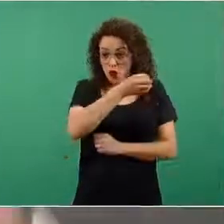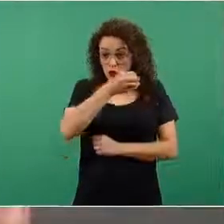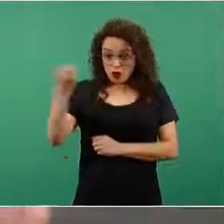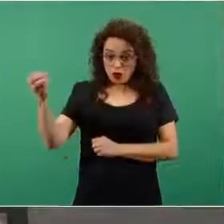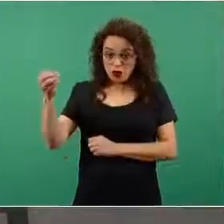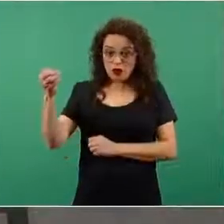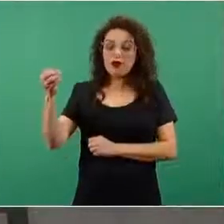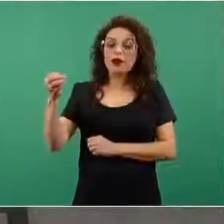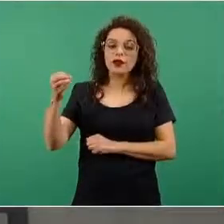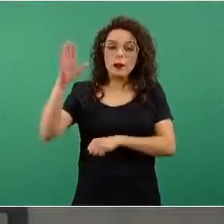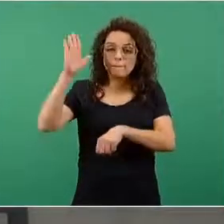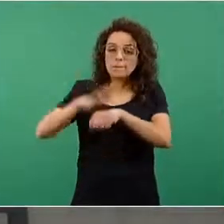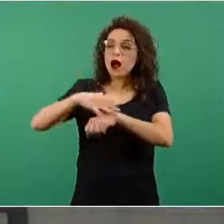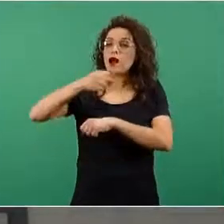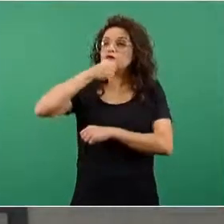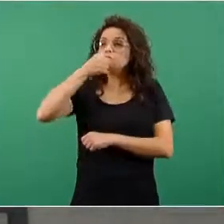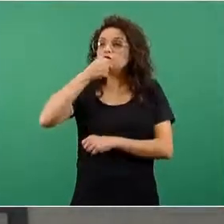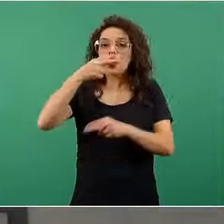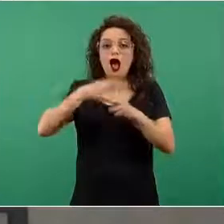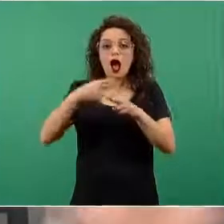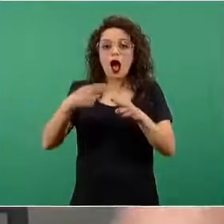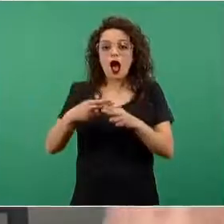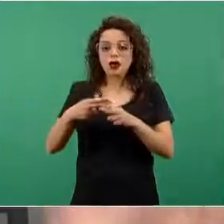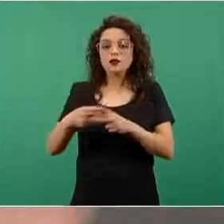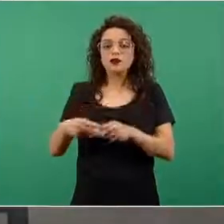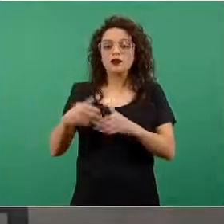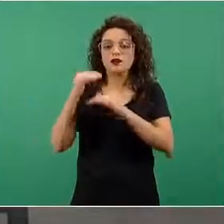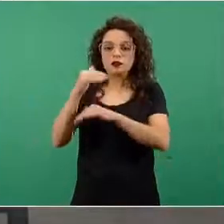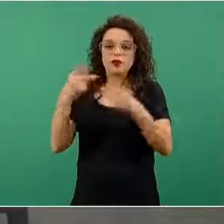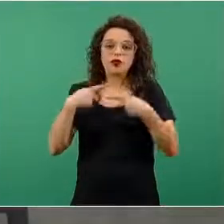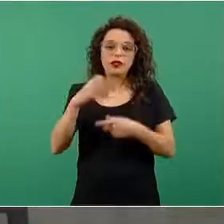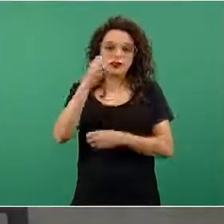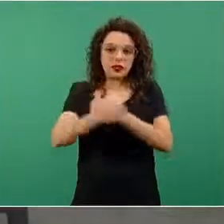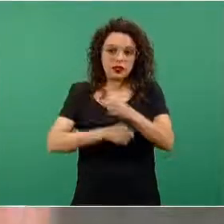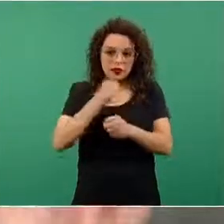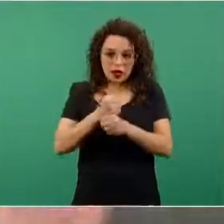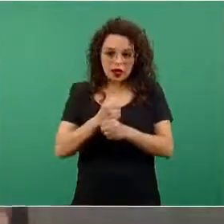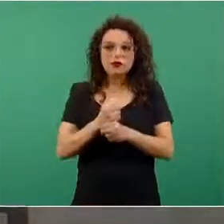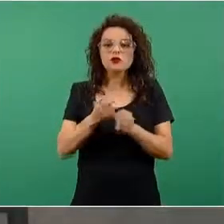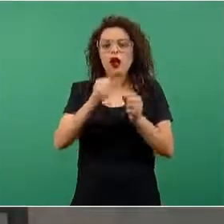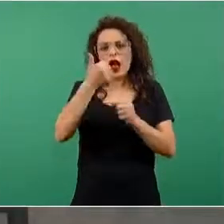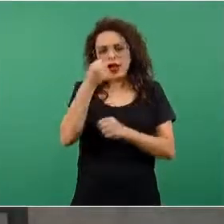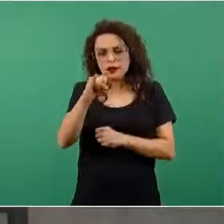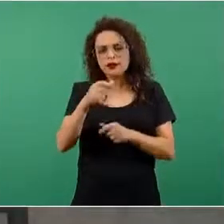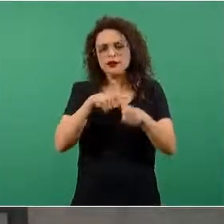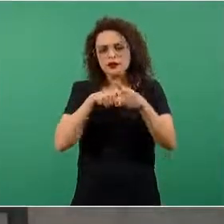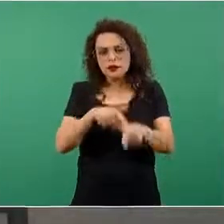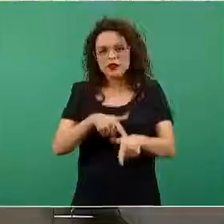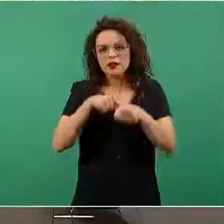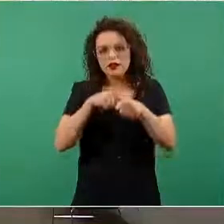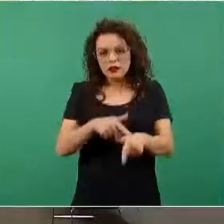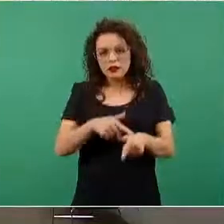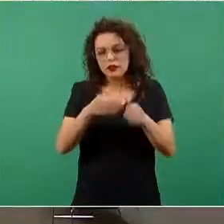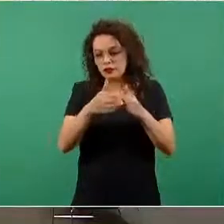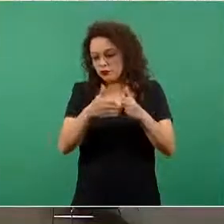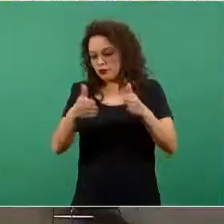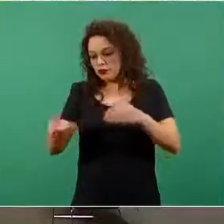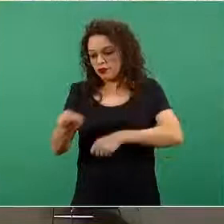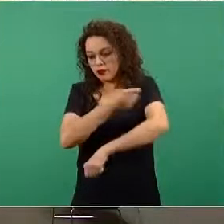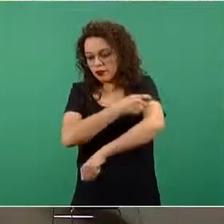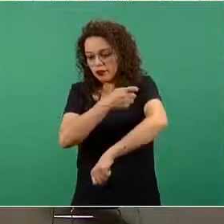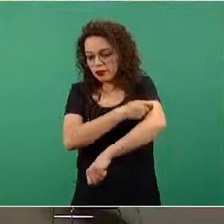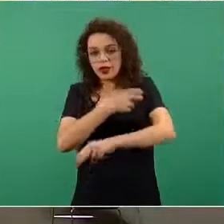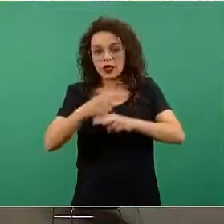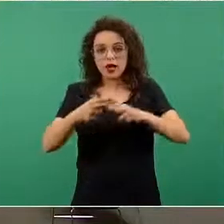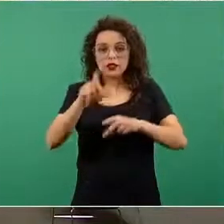mayores hasta llegar a las personas de 60 años. Conforme se vaya avanzando y se logre vacunar a 20% de